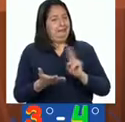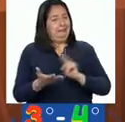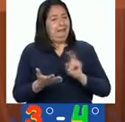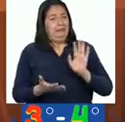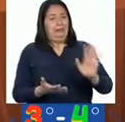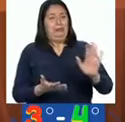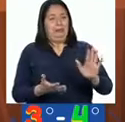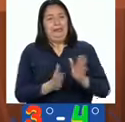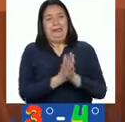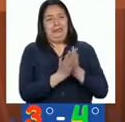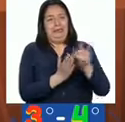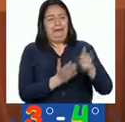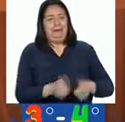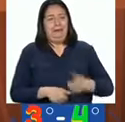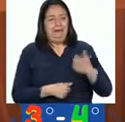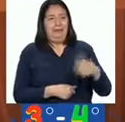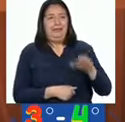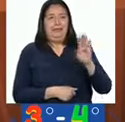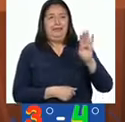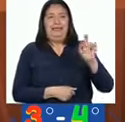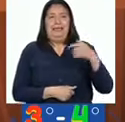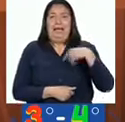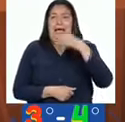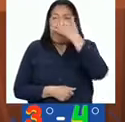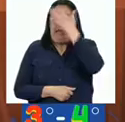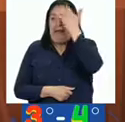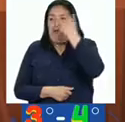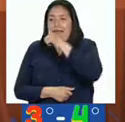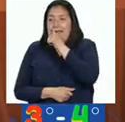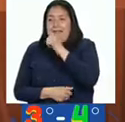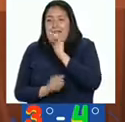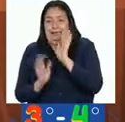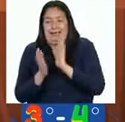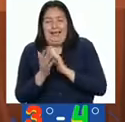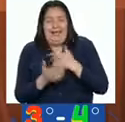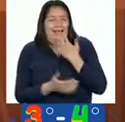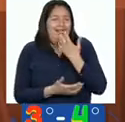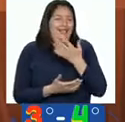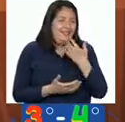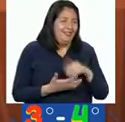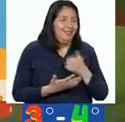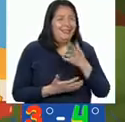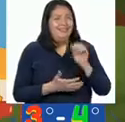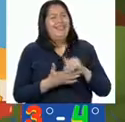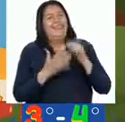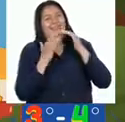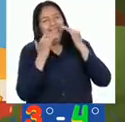Bartolo. ¡Bah! Se me olvidó que era secreto.